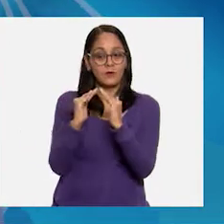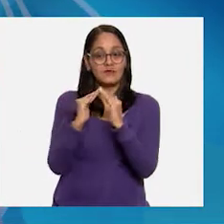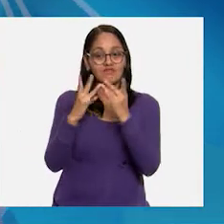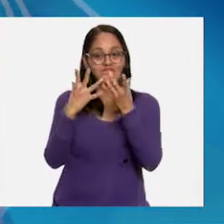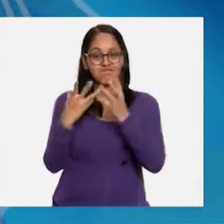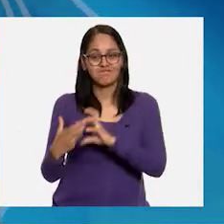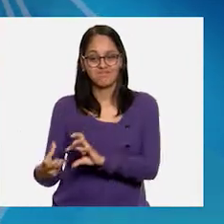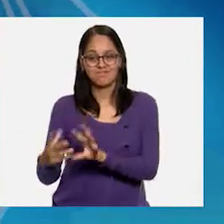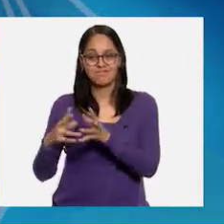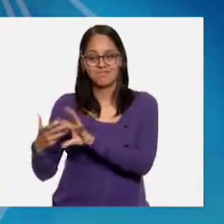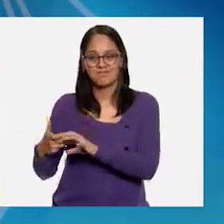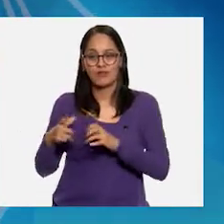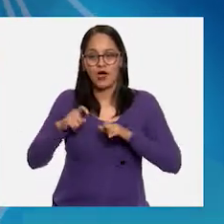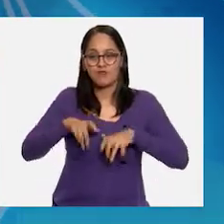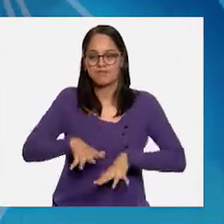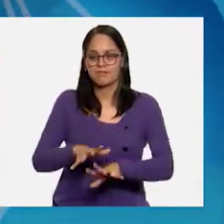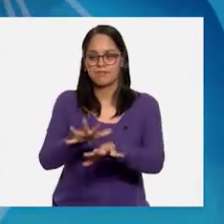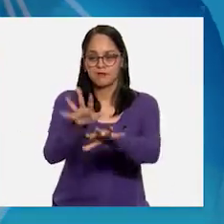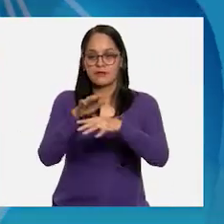arrastrada por el agua.